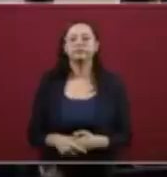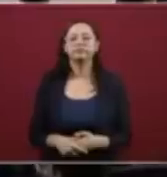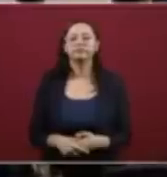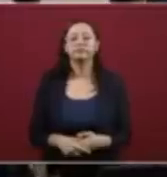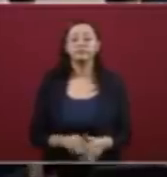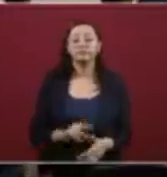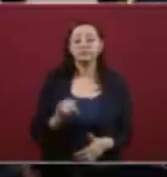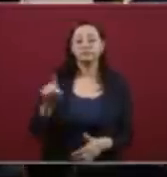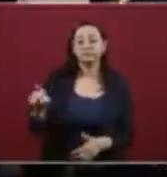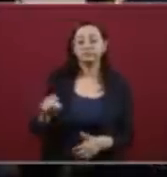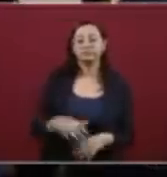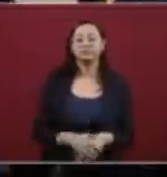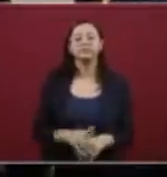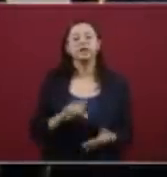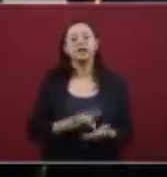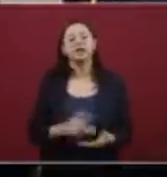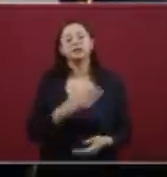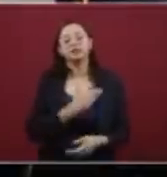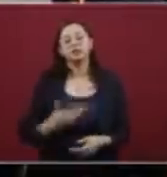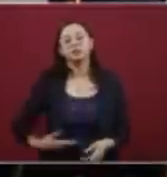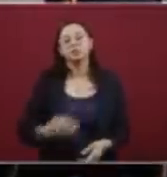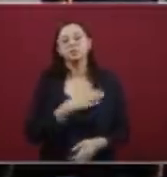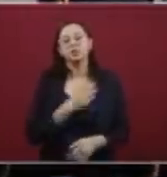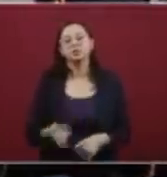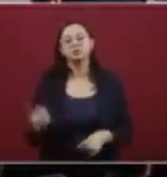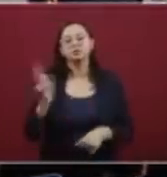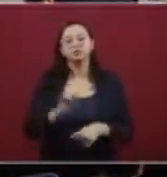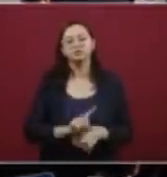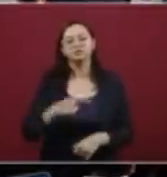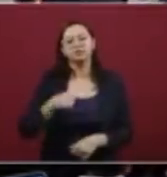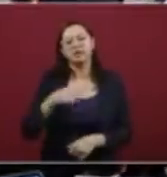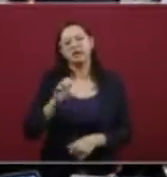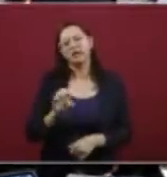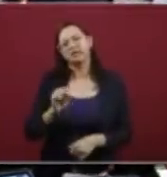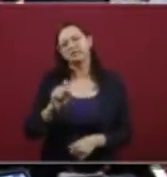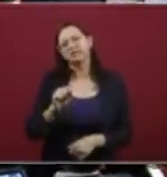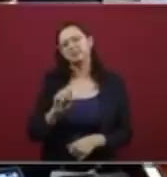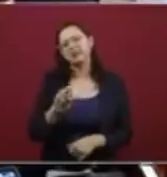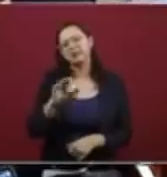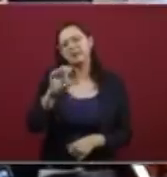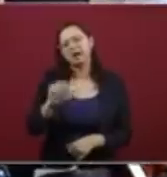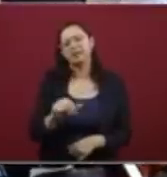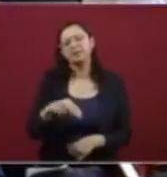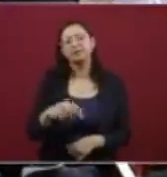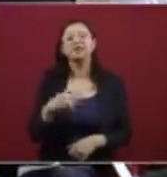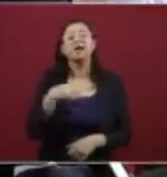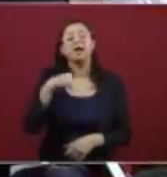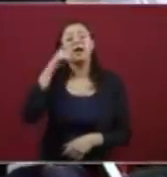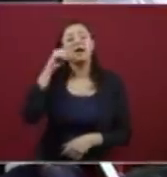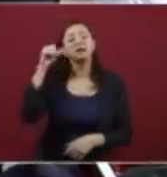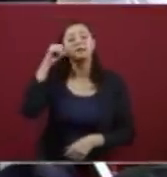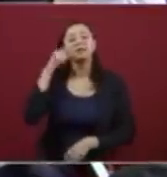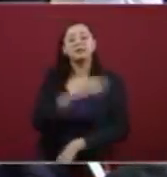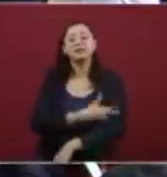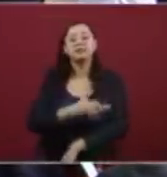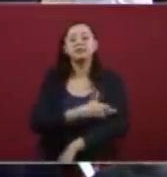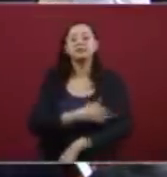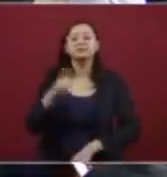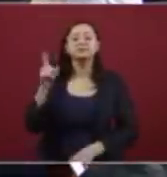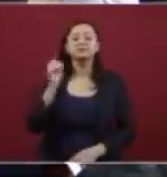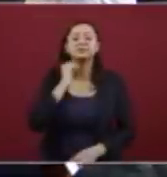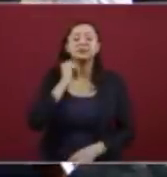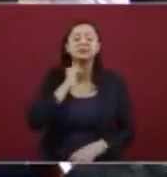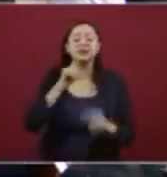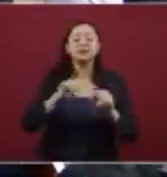Gracias, presidente. Buenos días. Esteban Durán, Vanguardia, Veracruz. Ayer en la tarde, en el Senado de la República, el senador por,